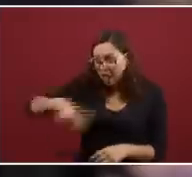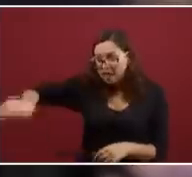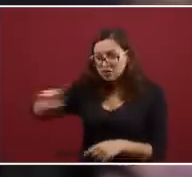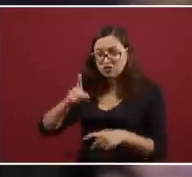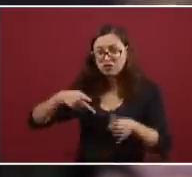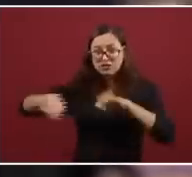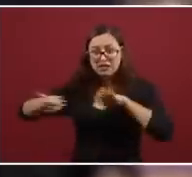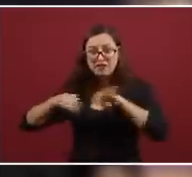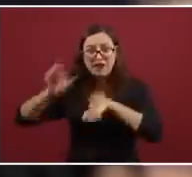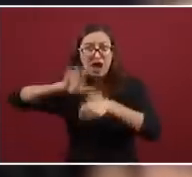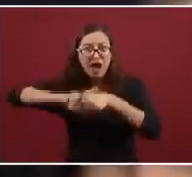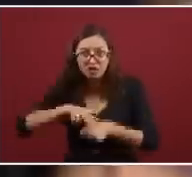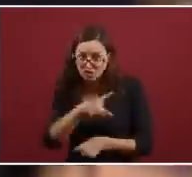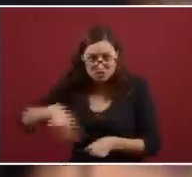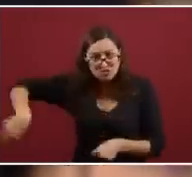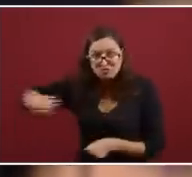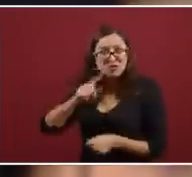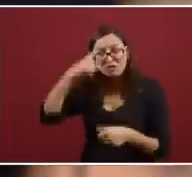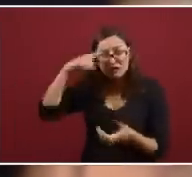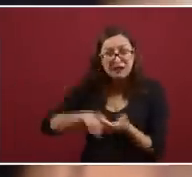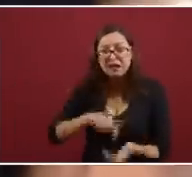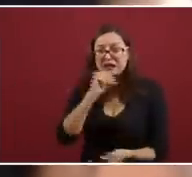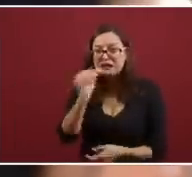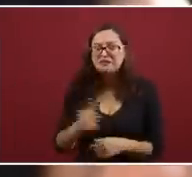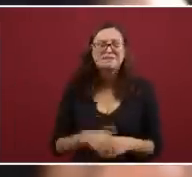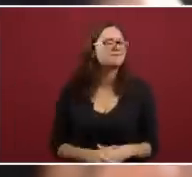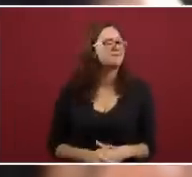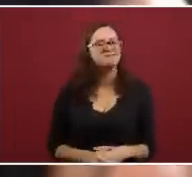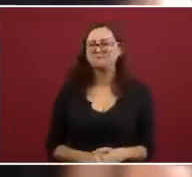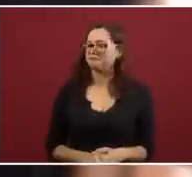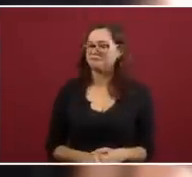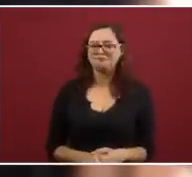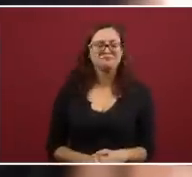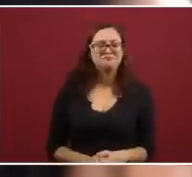les cree? O sea, hablando de que son trabajadores… Es que no creo que